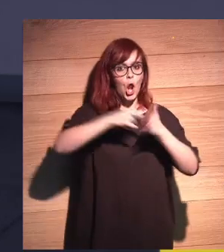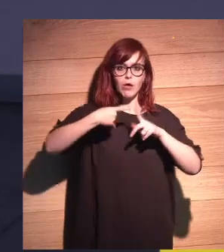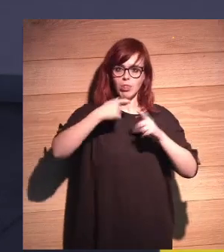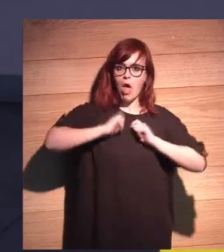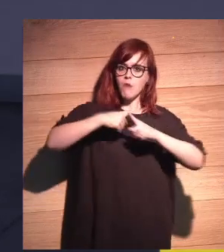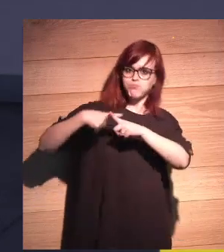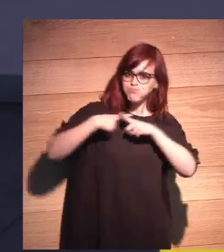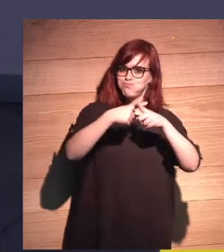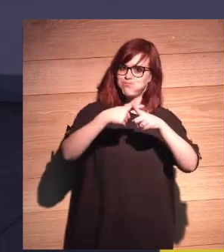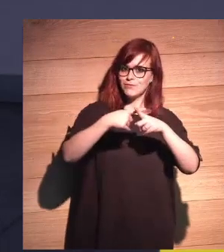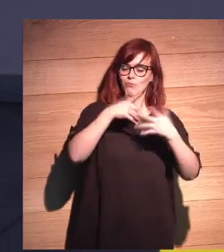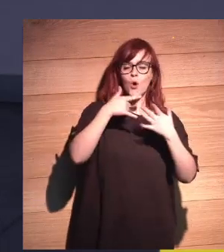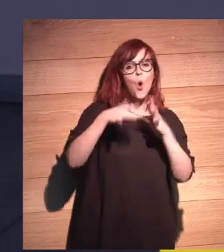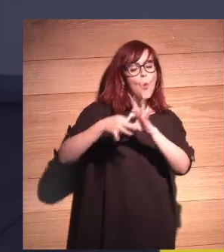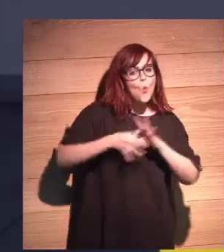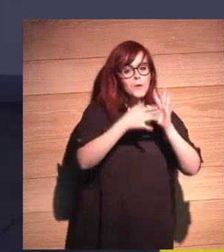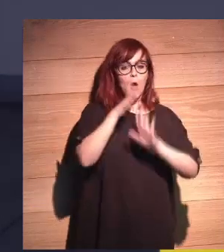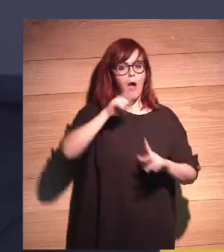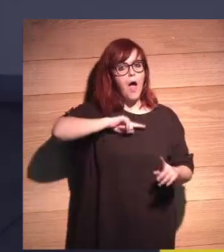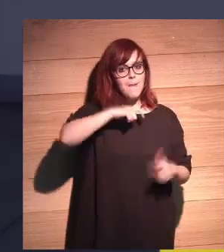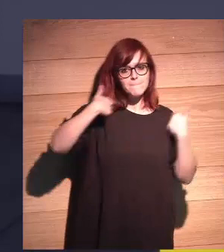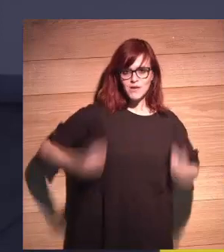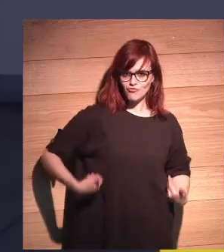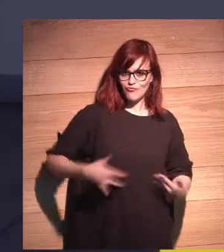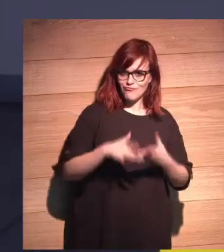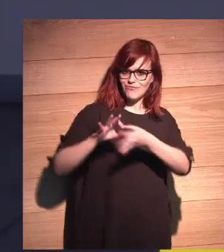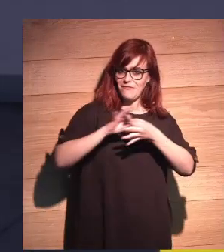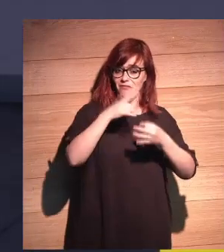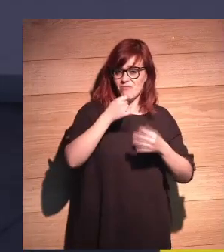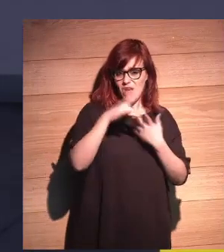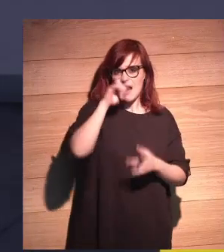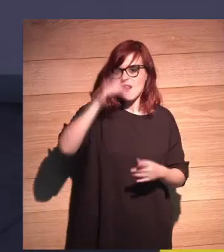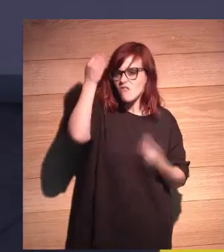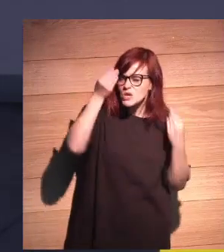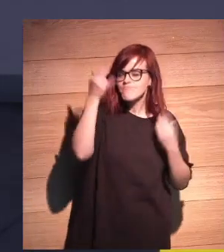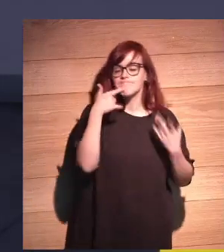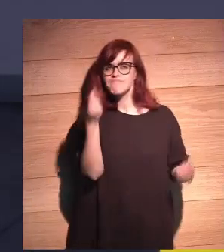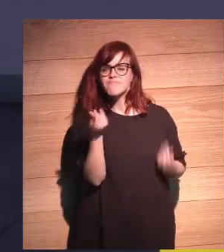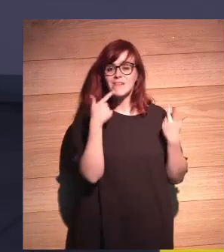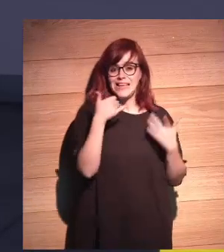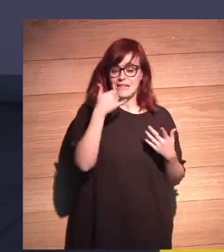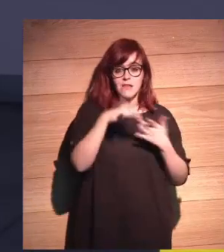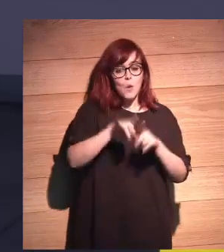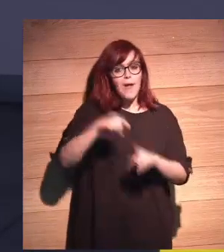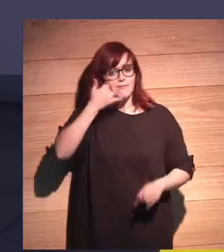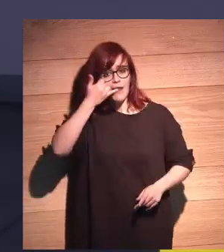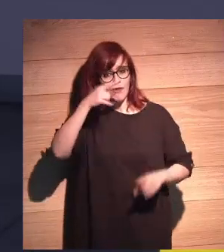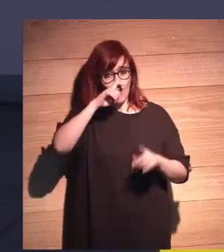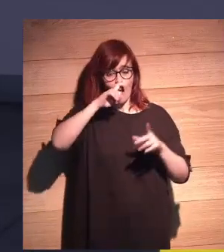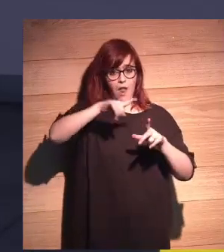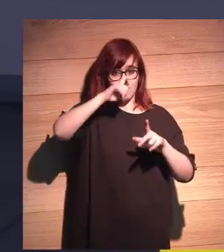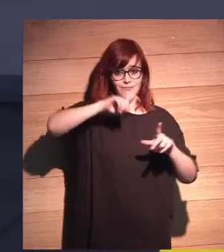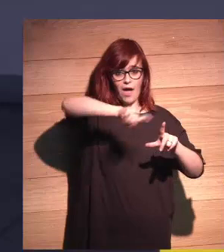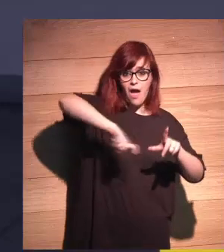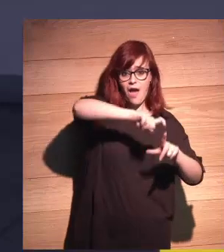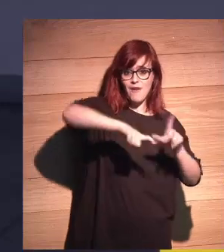unen en nuestra esfera personal, y yo, haciendo reflexión, pues decía, nos unen casi como el teléfono de rueda, ¿no?